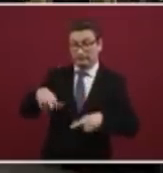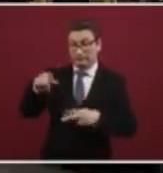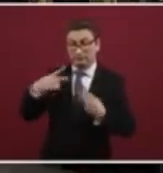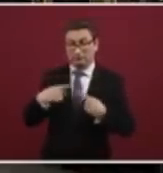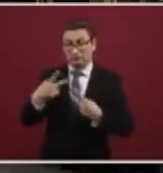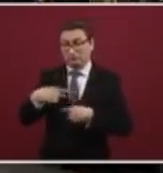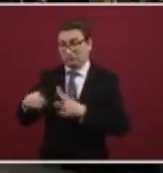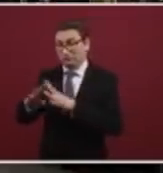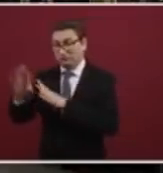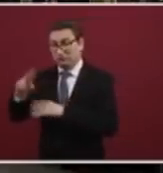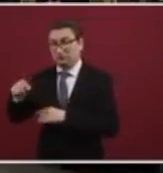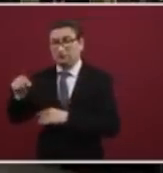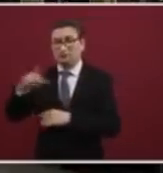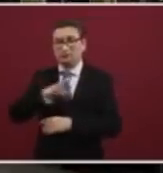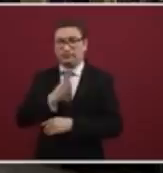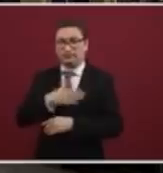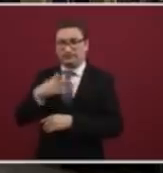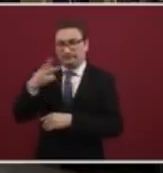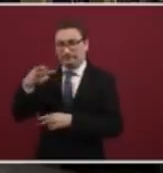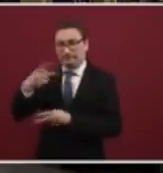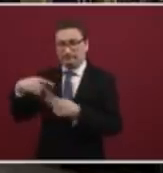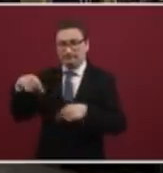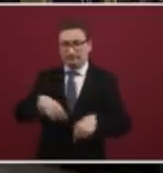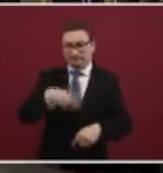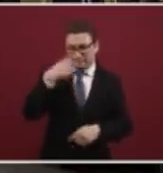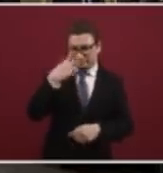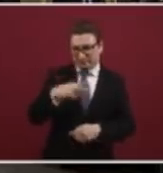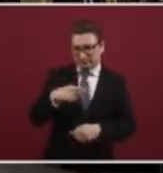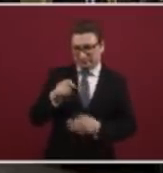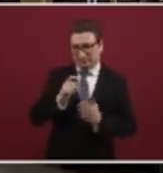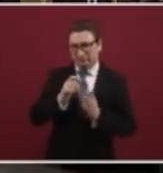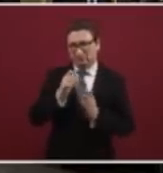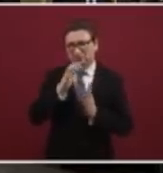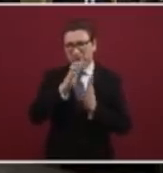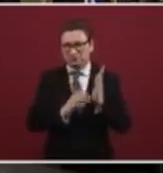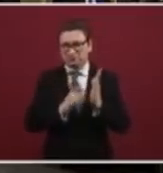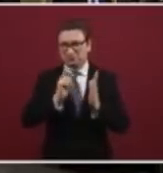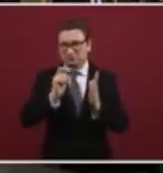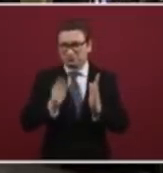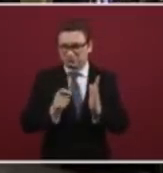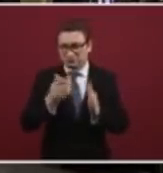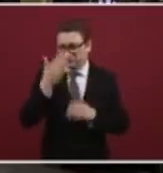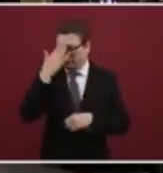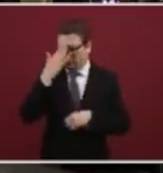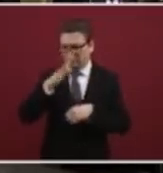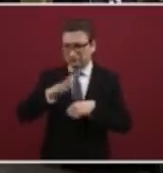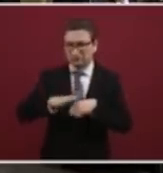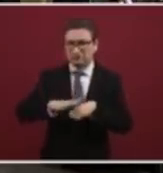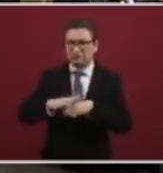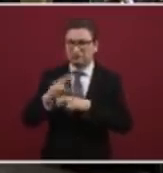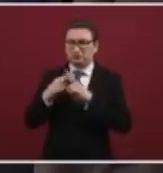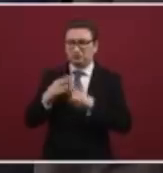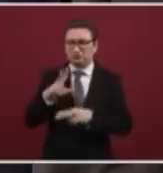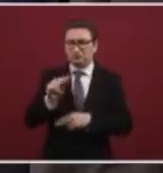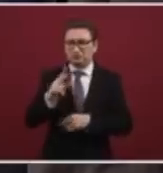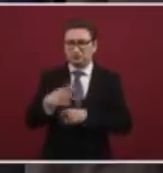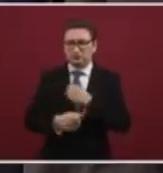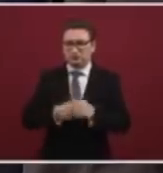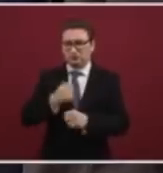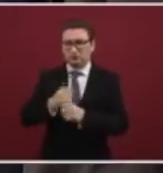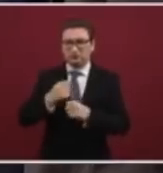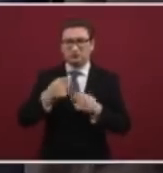en este reconocimiento se inscribe con motivo de la conmemoración de los 80 años de la llegada del exilio republicano